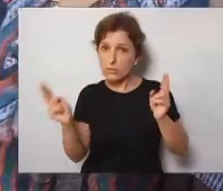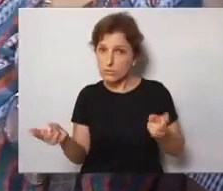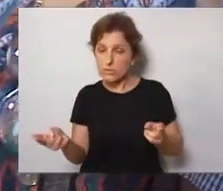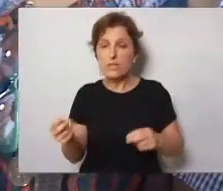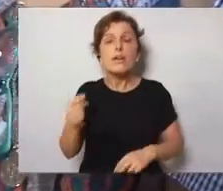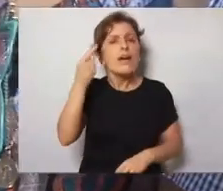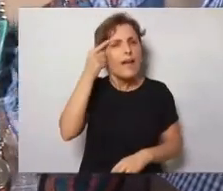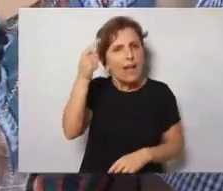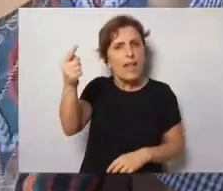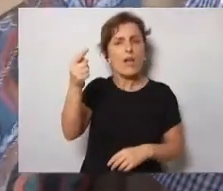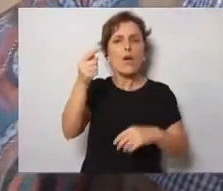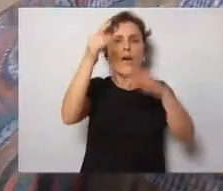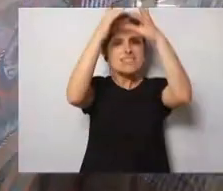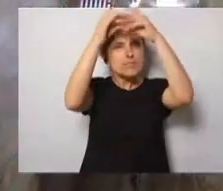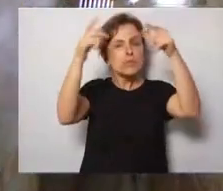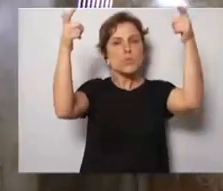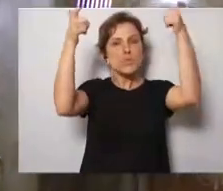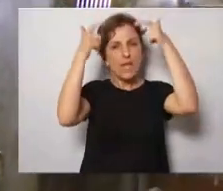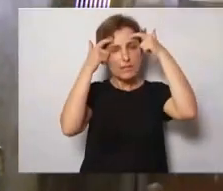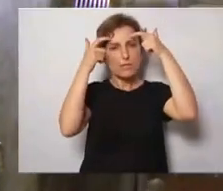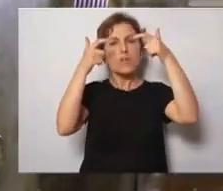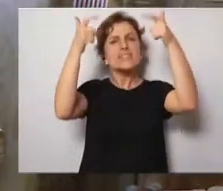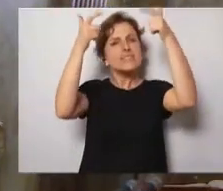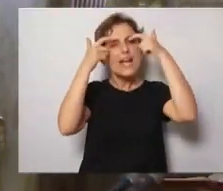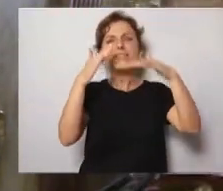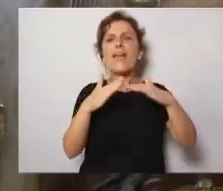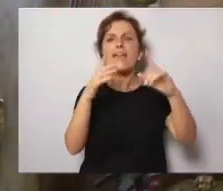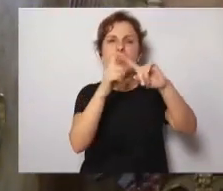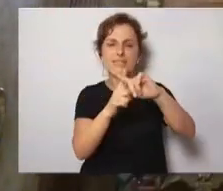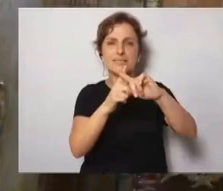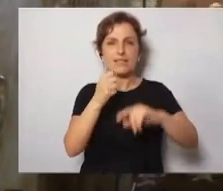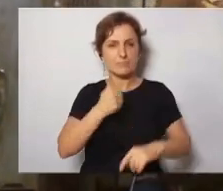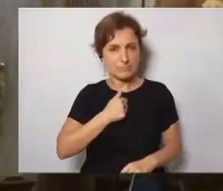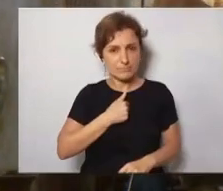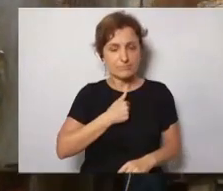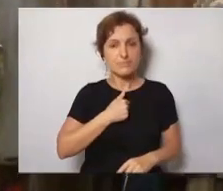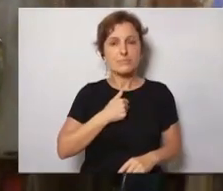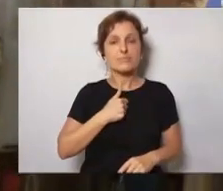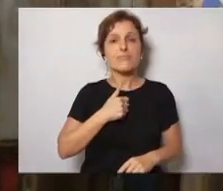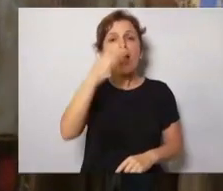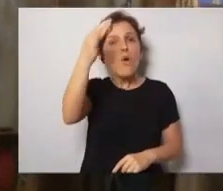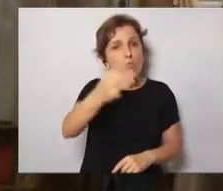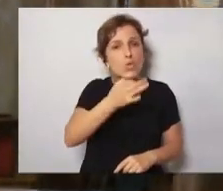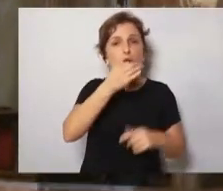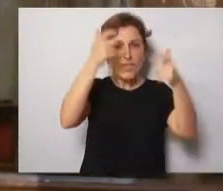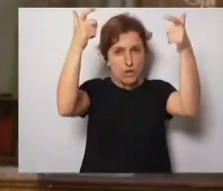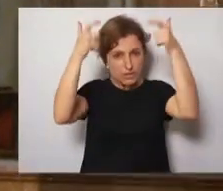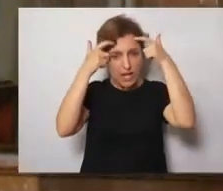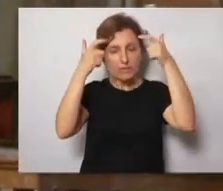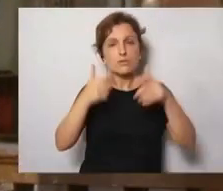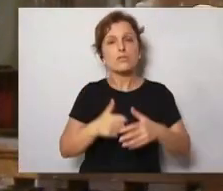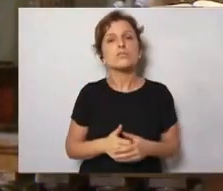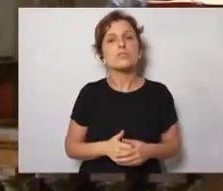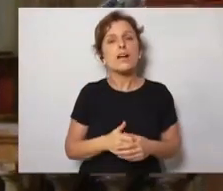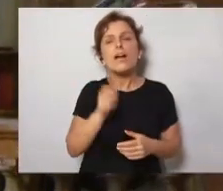ya los muertos creo en el espíritu santo la santa iglesia católica la comunión de los